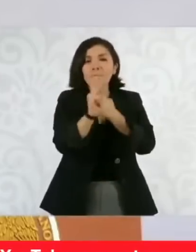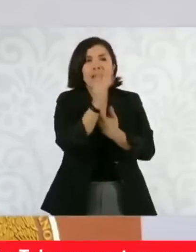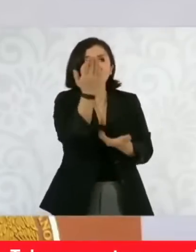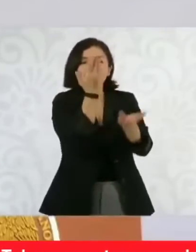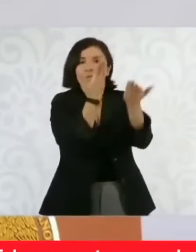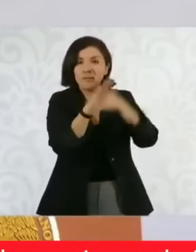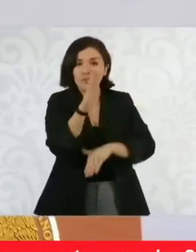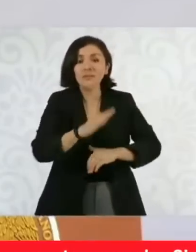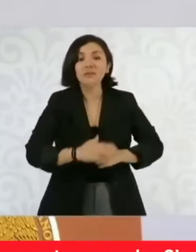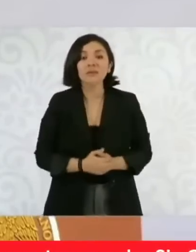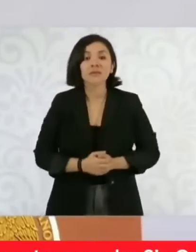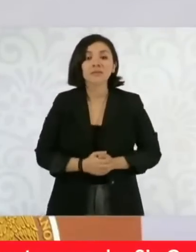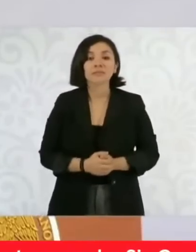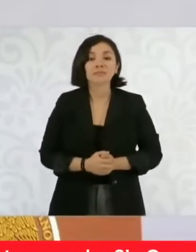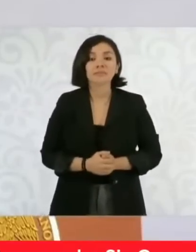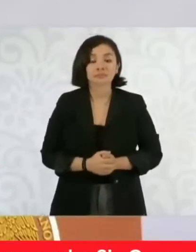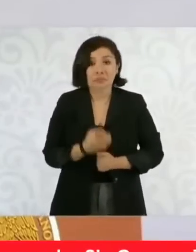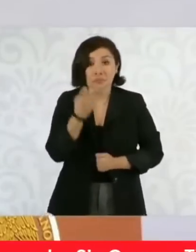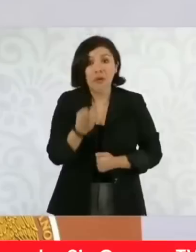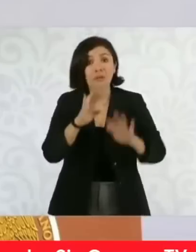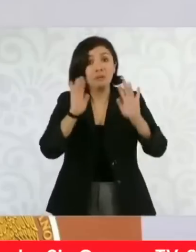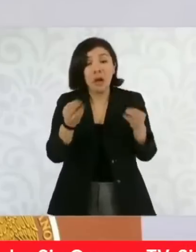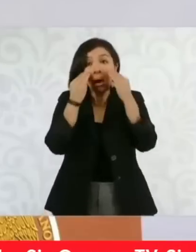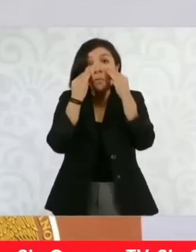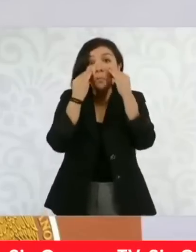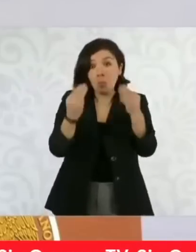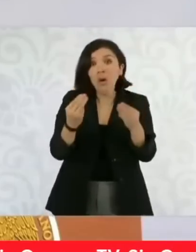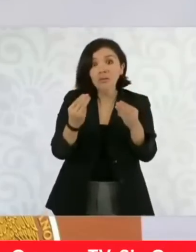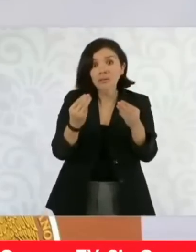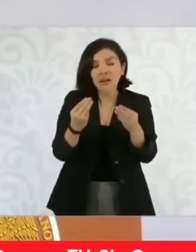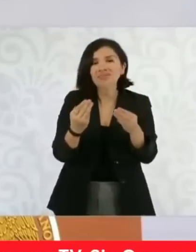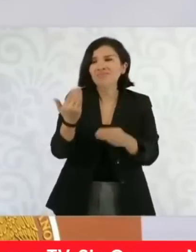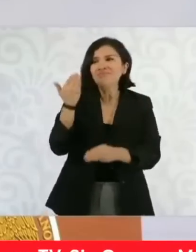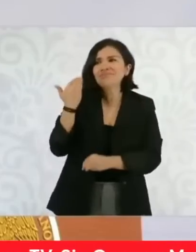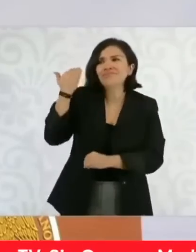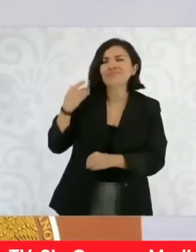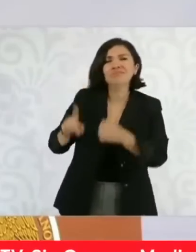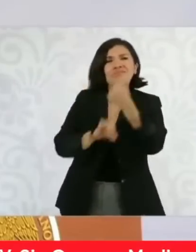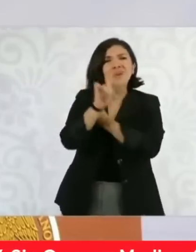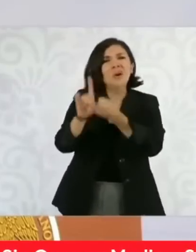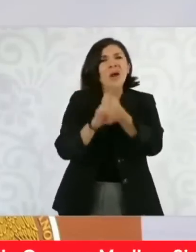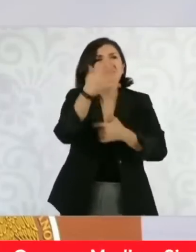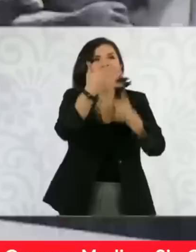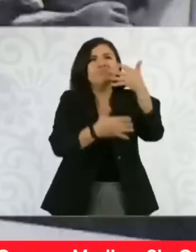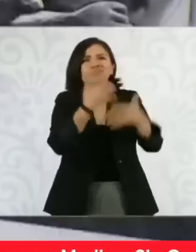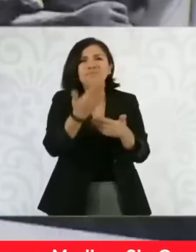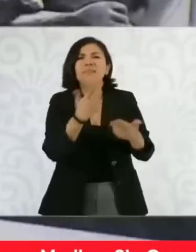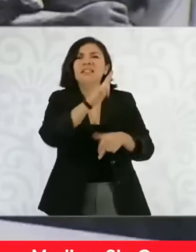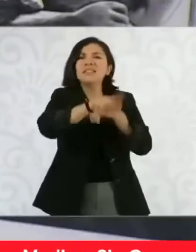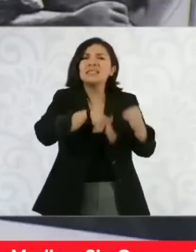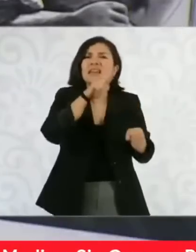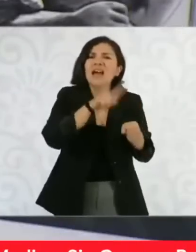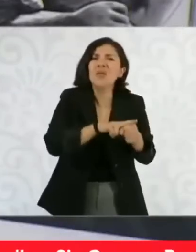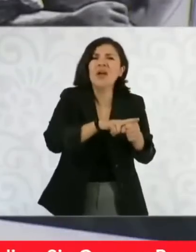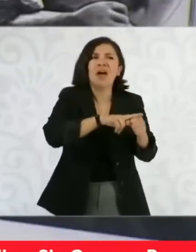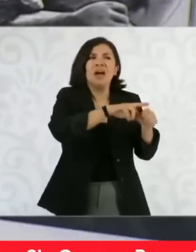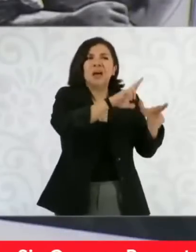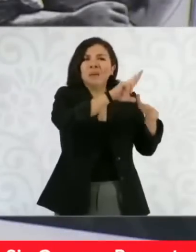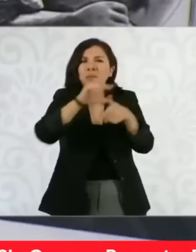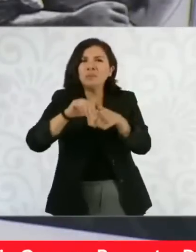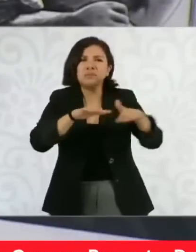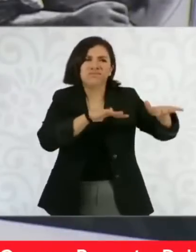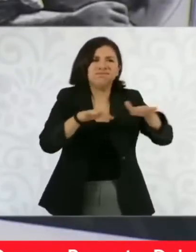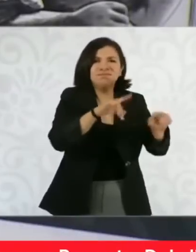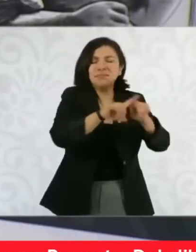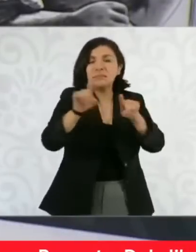país. Así se ha demostrado ante las crisis provocadas por desastres naturales, donde se han puesto